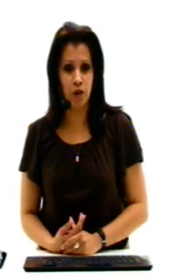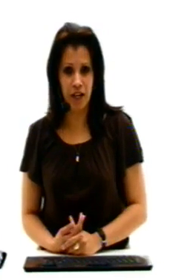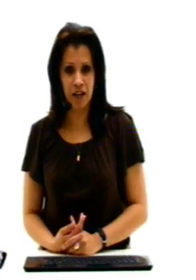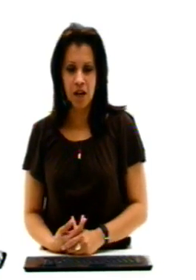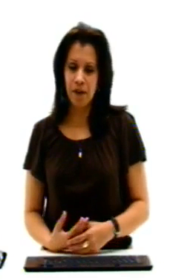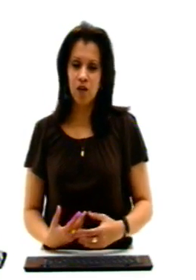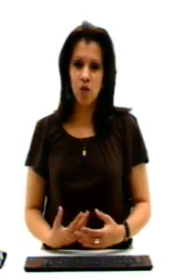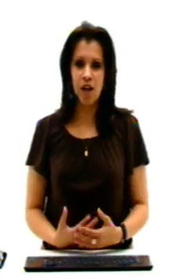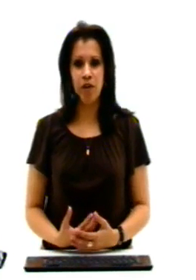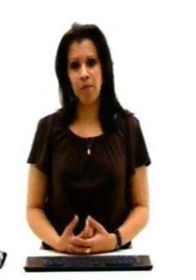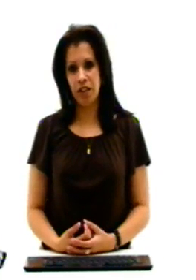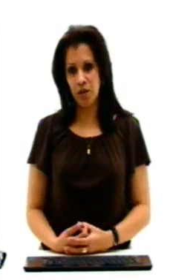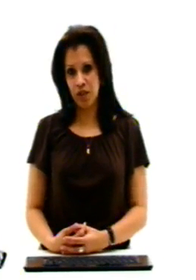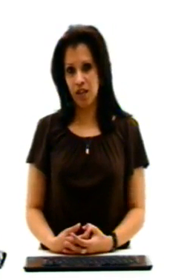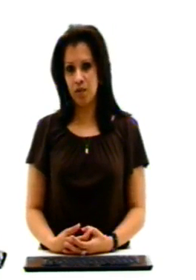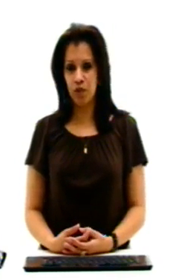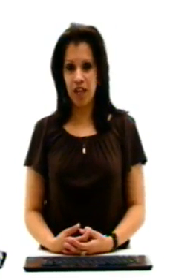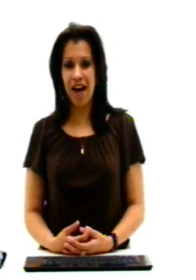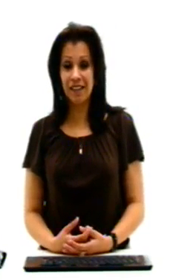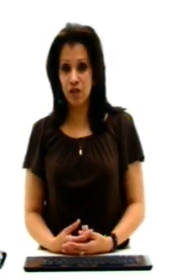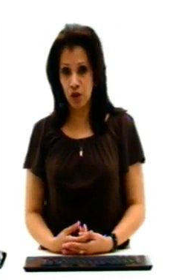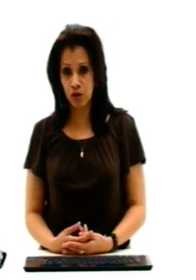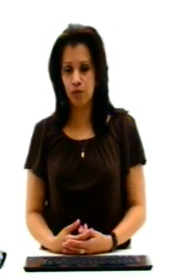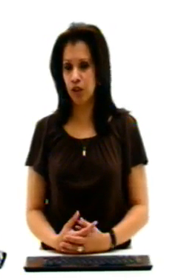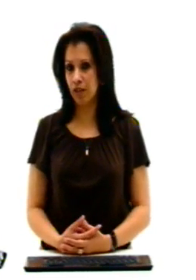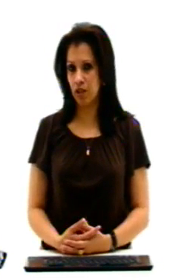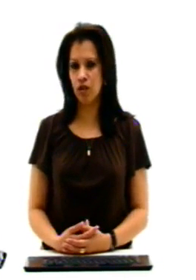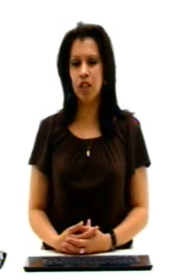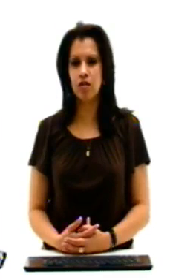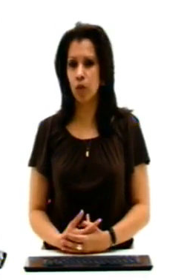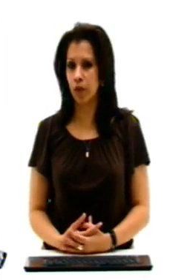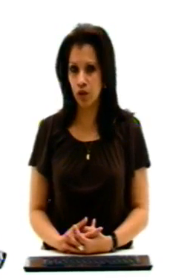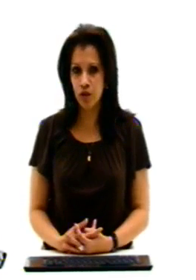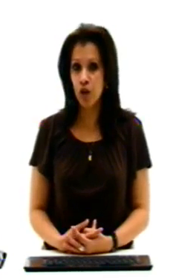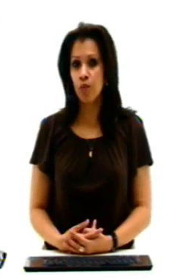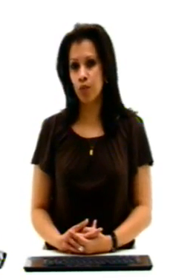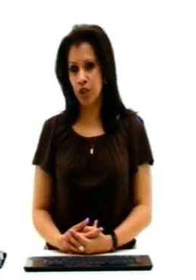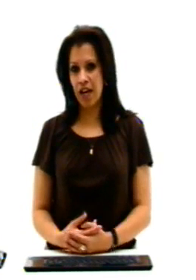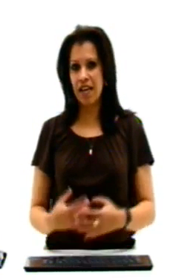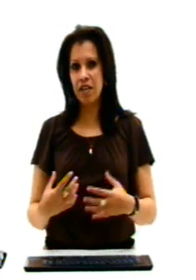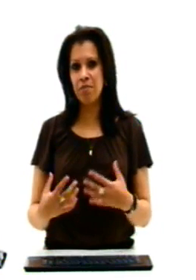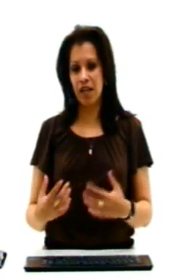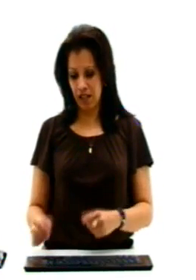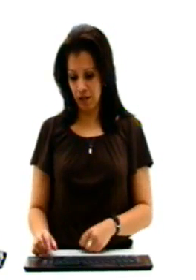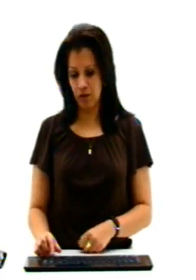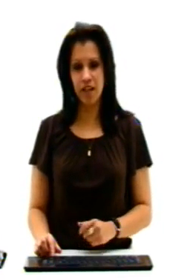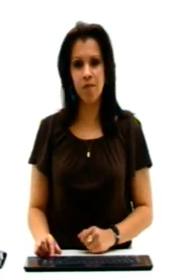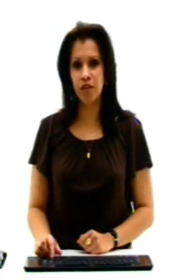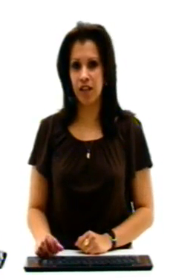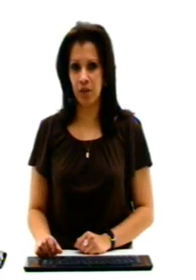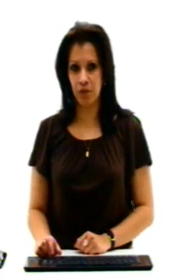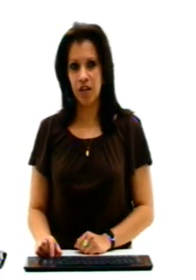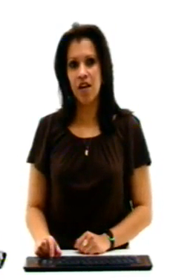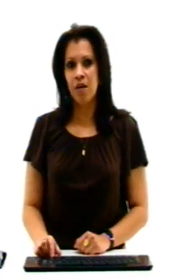época colonial para lo cual voy a pedir a ustedes mucha atención motivación y sobre todo mucha imaginación